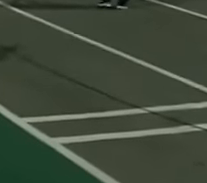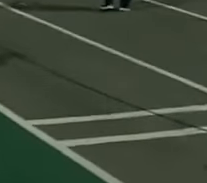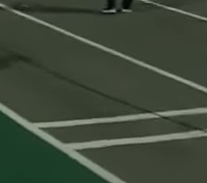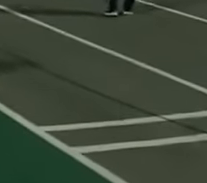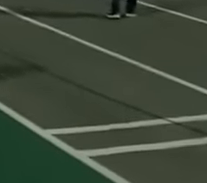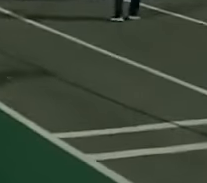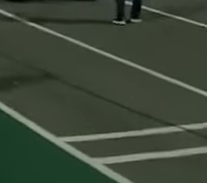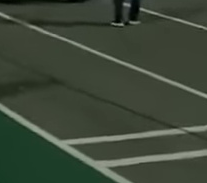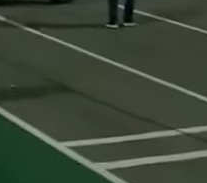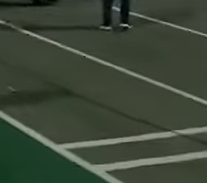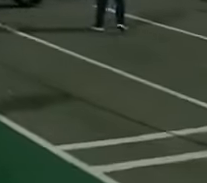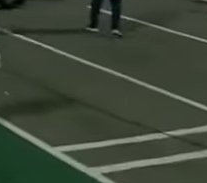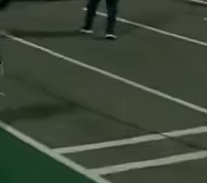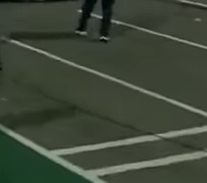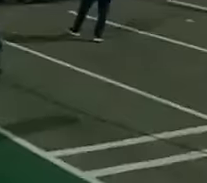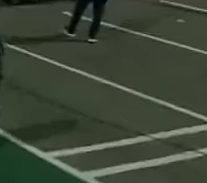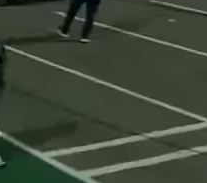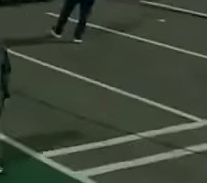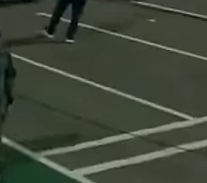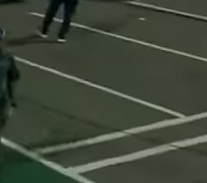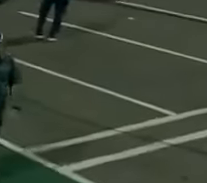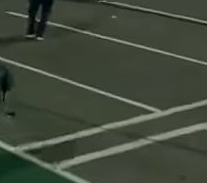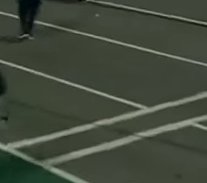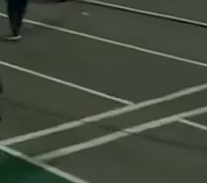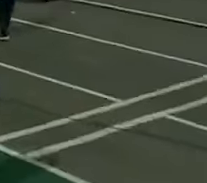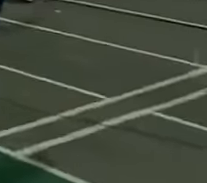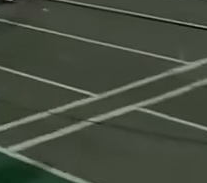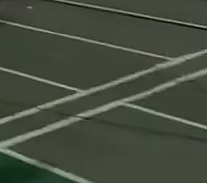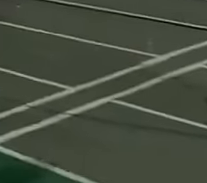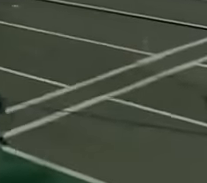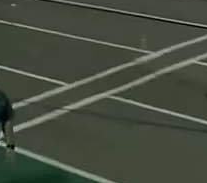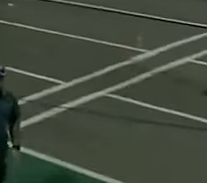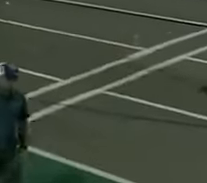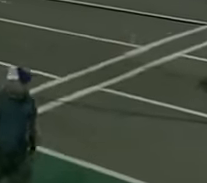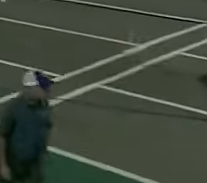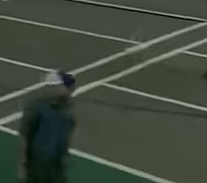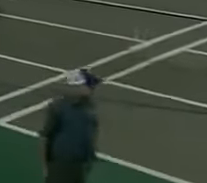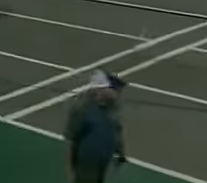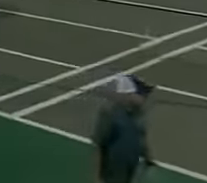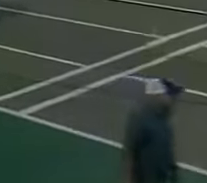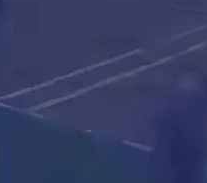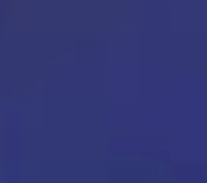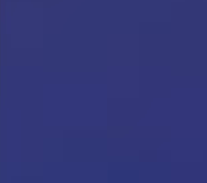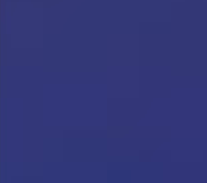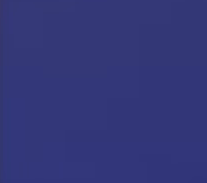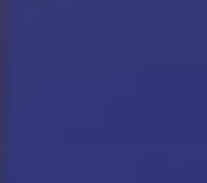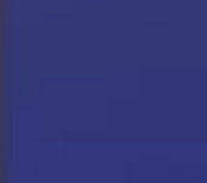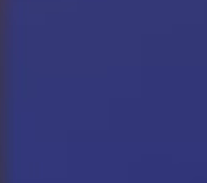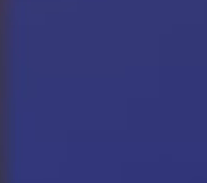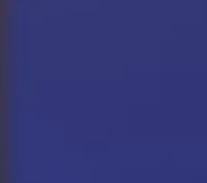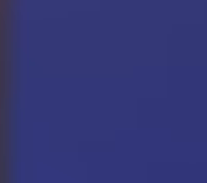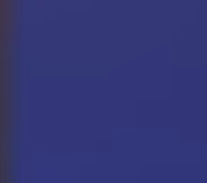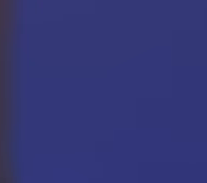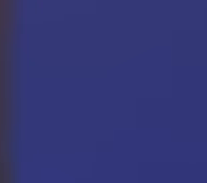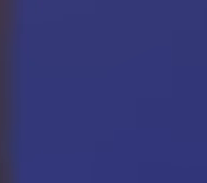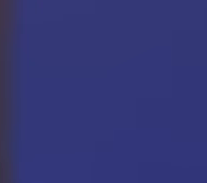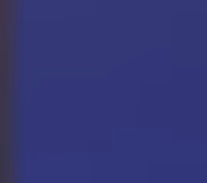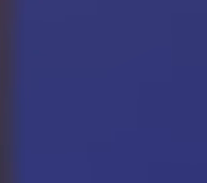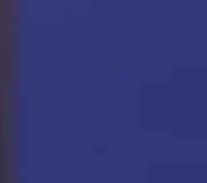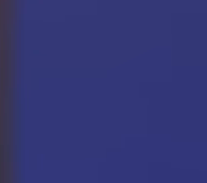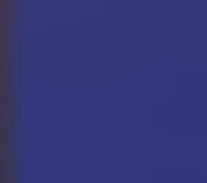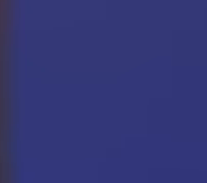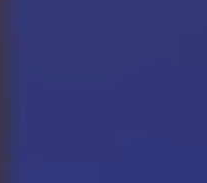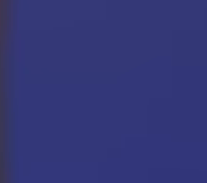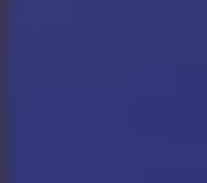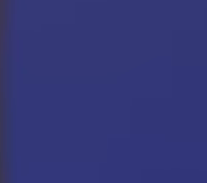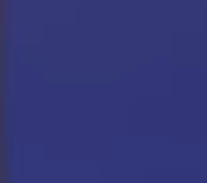Al jardín que para siempre quedó en los ojos de Bolívar. Bien, y así culmina el acto de